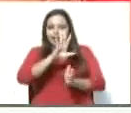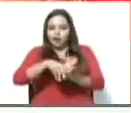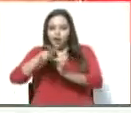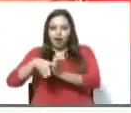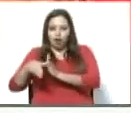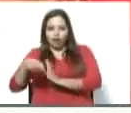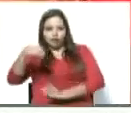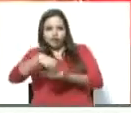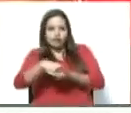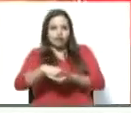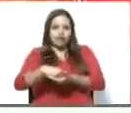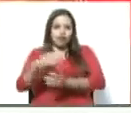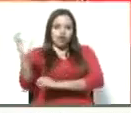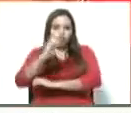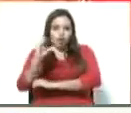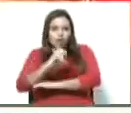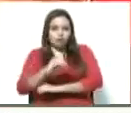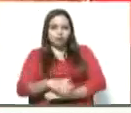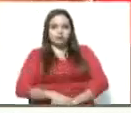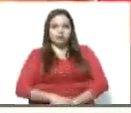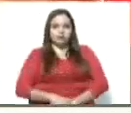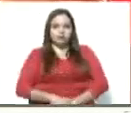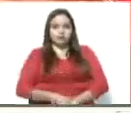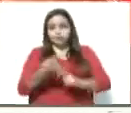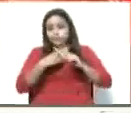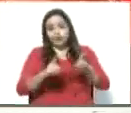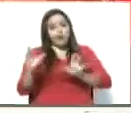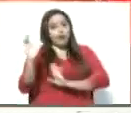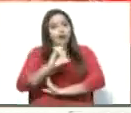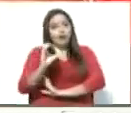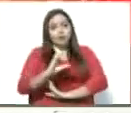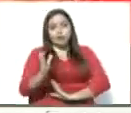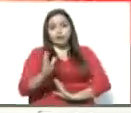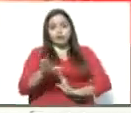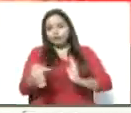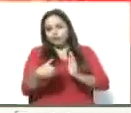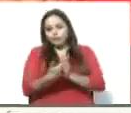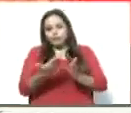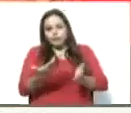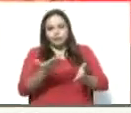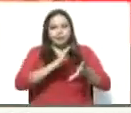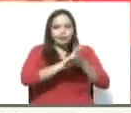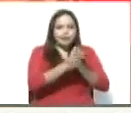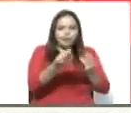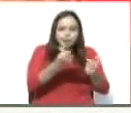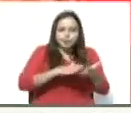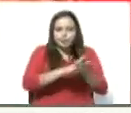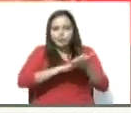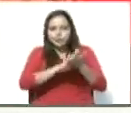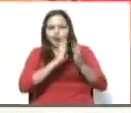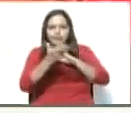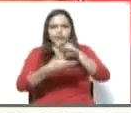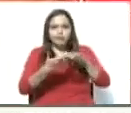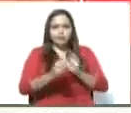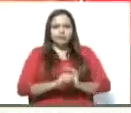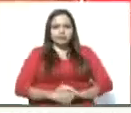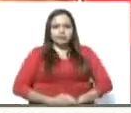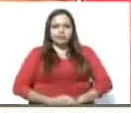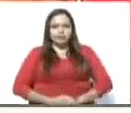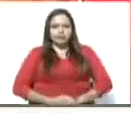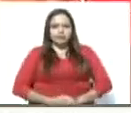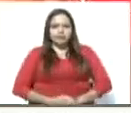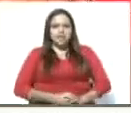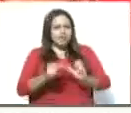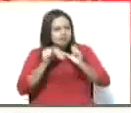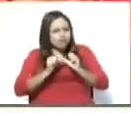causas judiciales. Pero bueno, en Colombia todo, a la derecha todo se le arregla, y le van a arreglar mucho más, y las maquinarias van